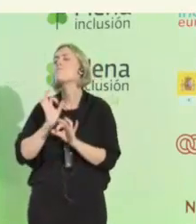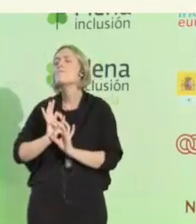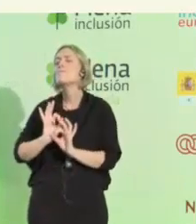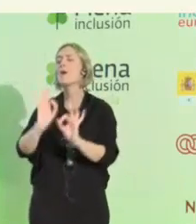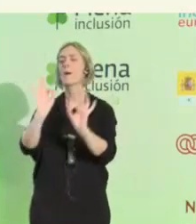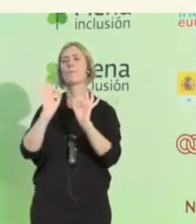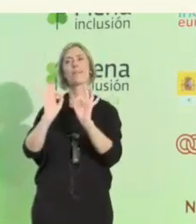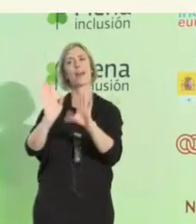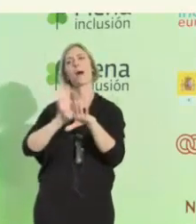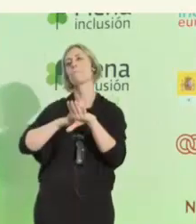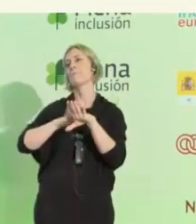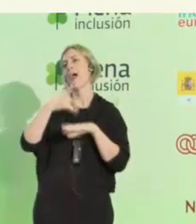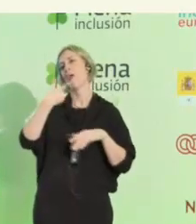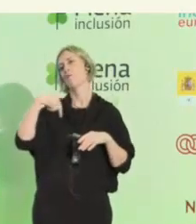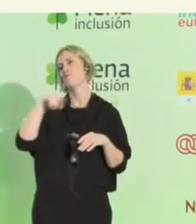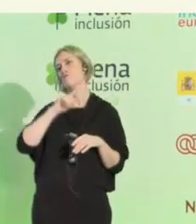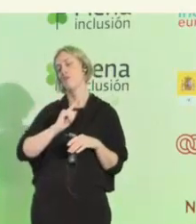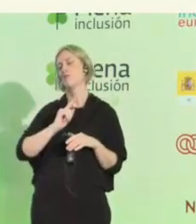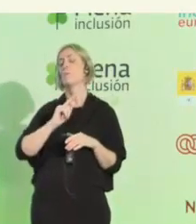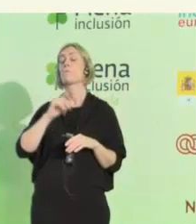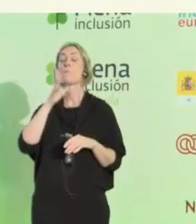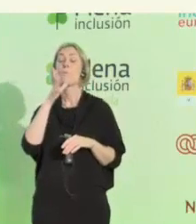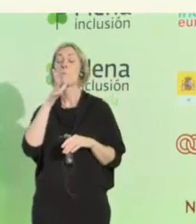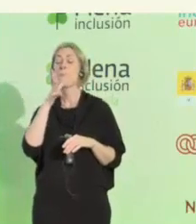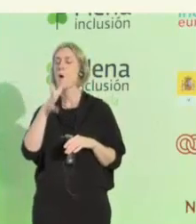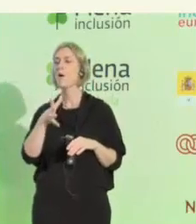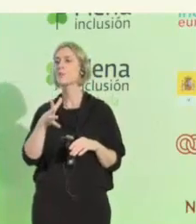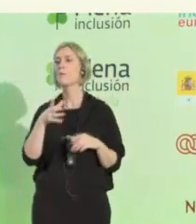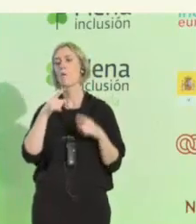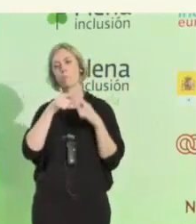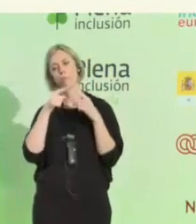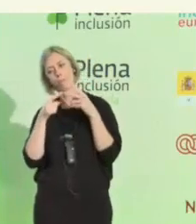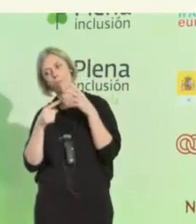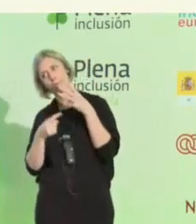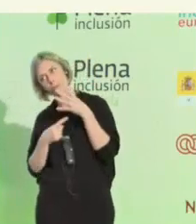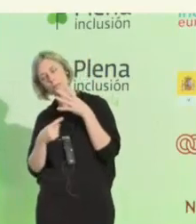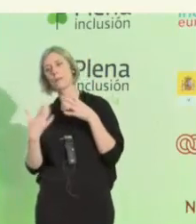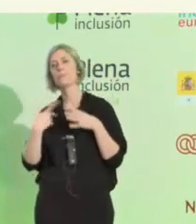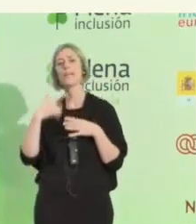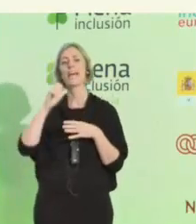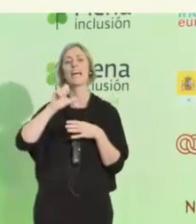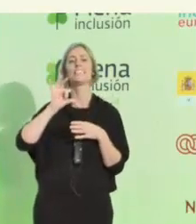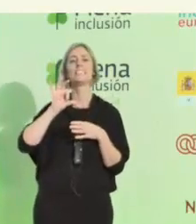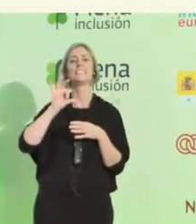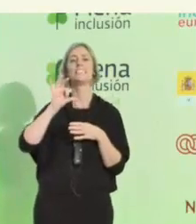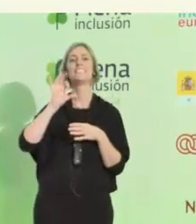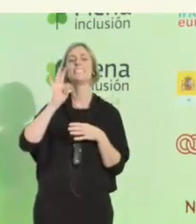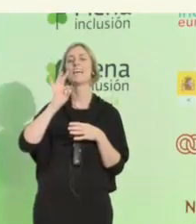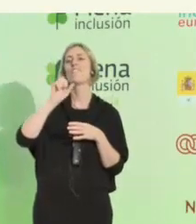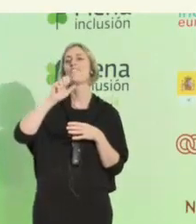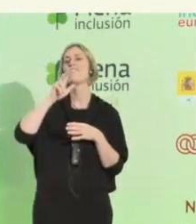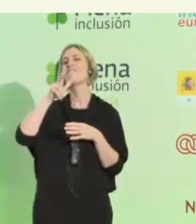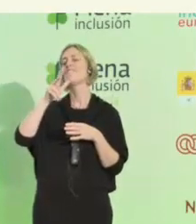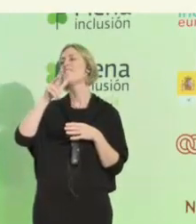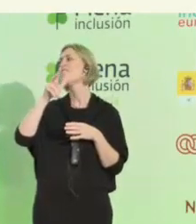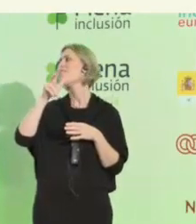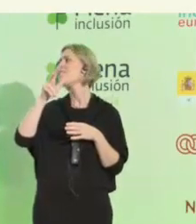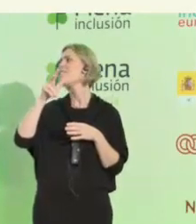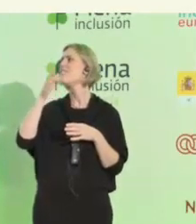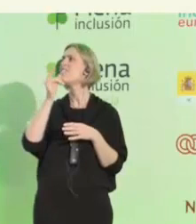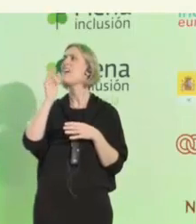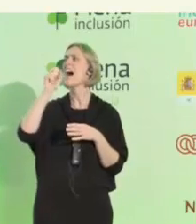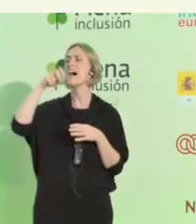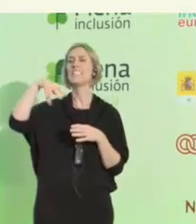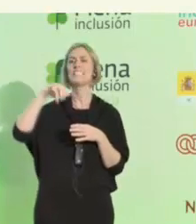Para nosotras, por muchas razones, Stephanie es representante en una organización juvenil de Brasil